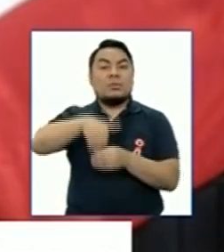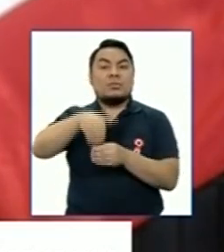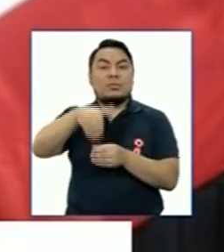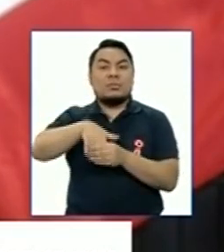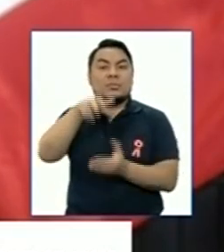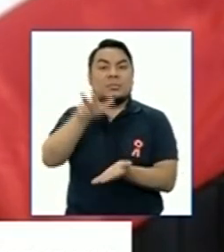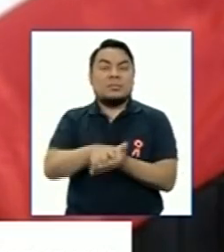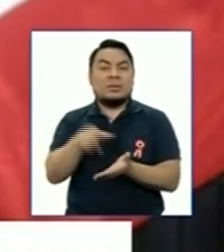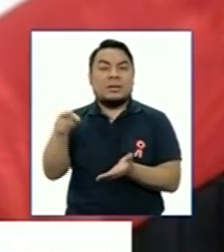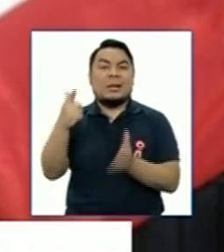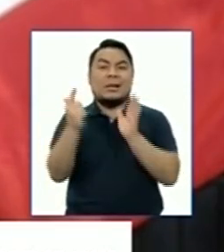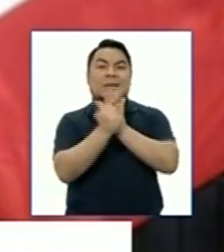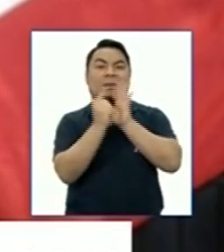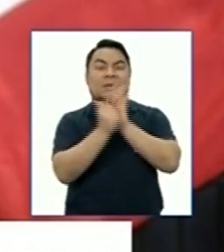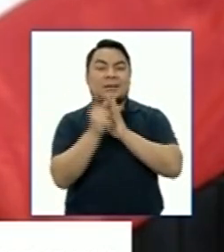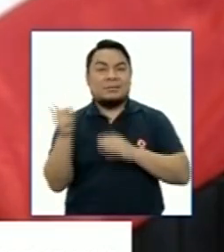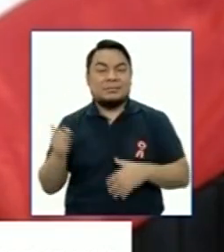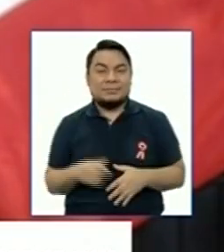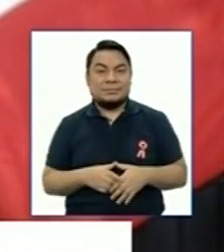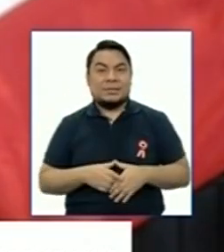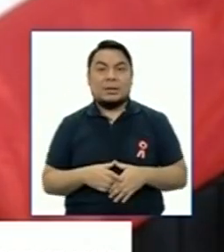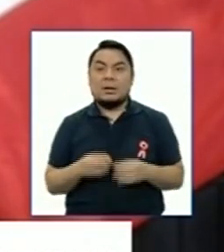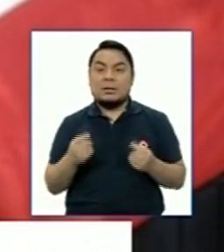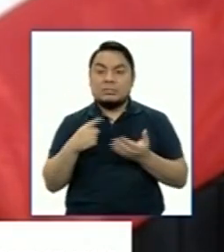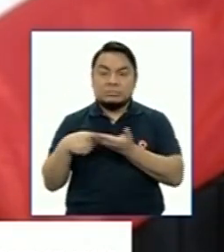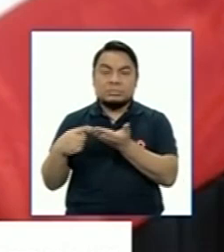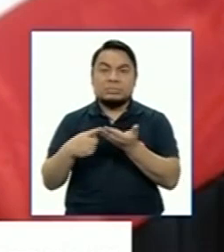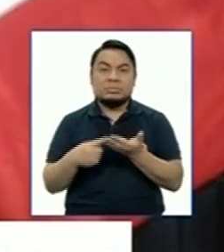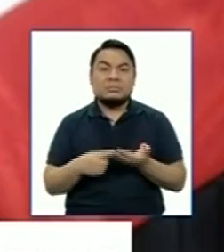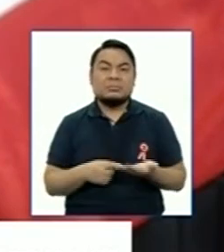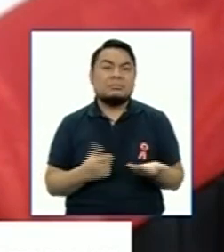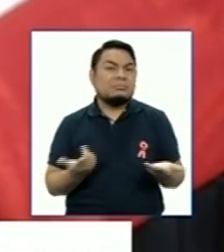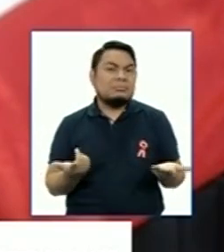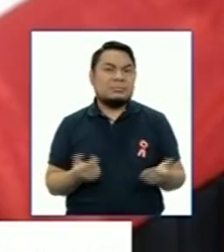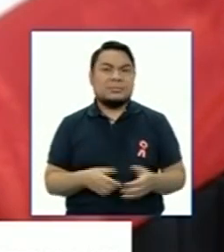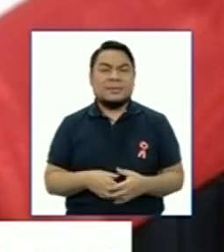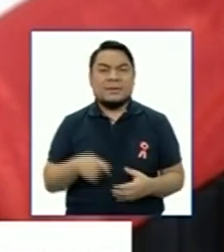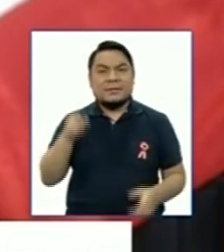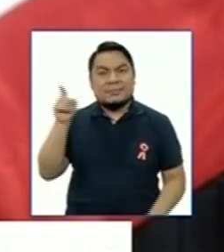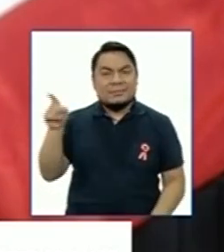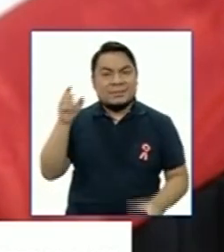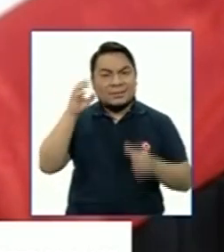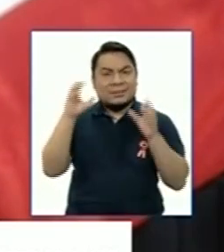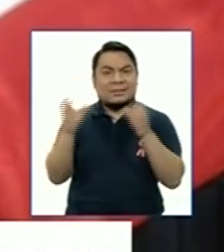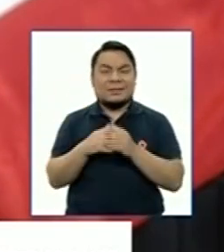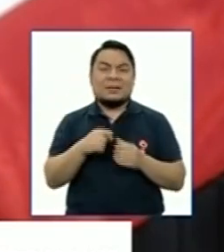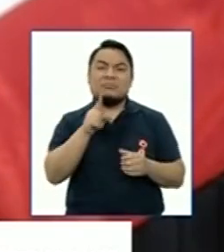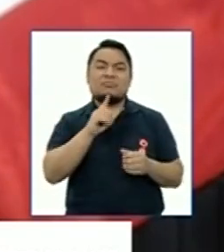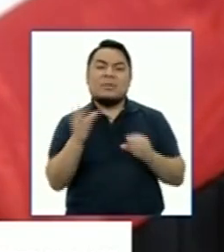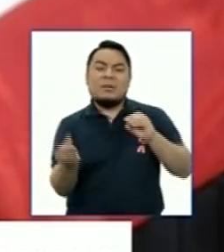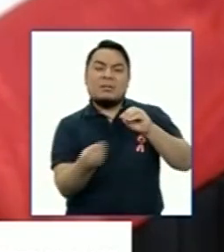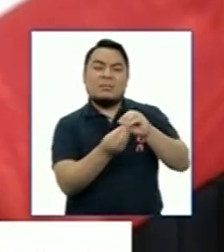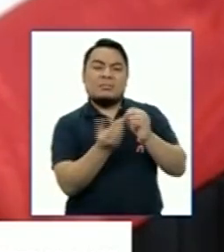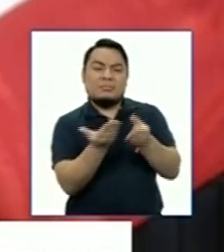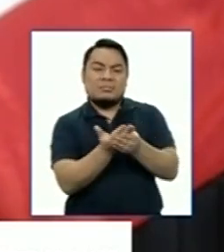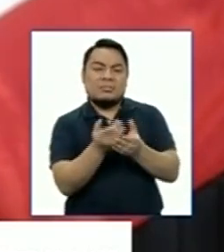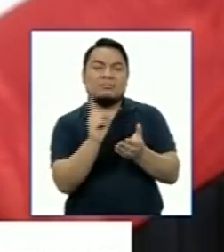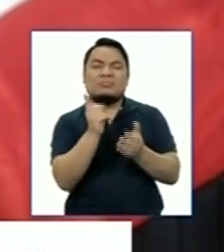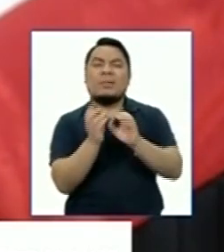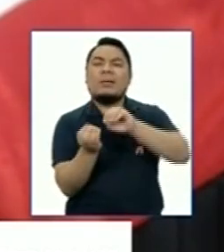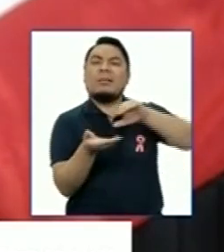para poder dar la oportunidad de establecer una rectificación en el sentido de que miren y